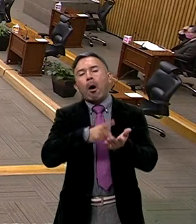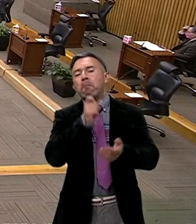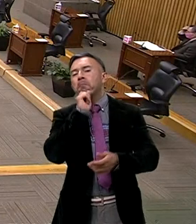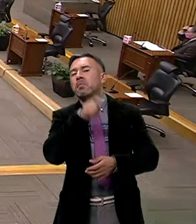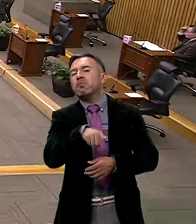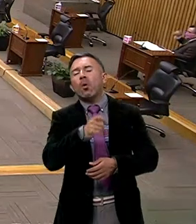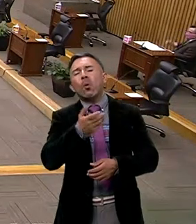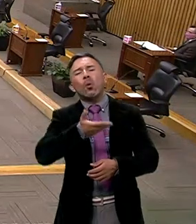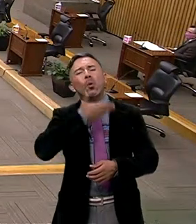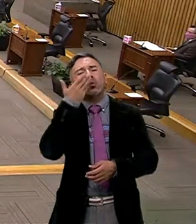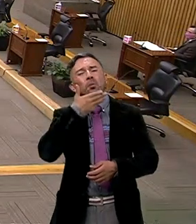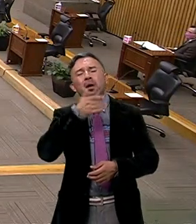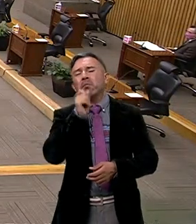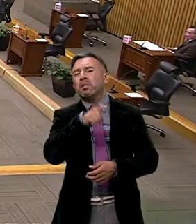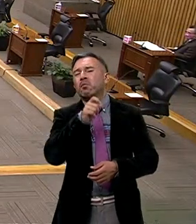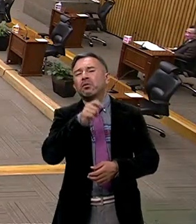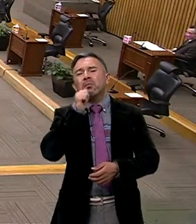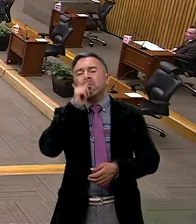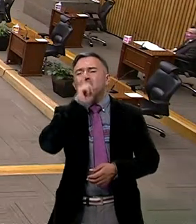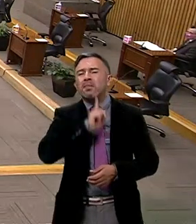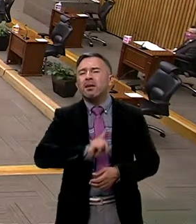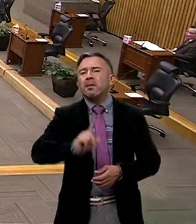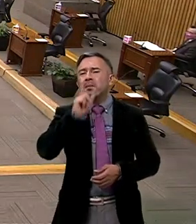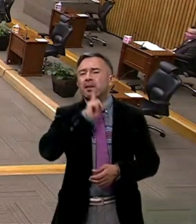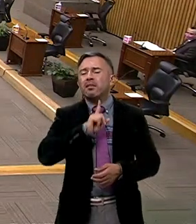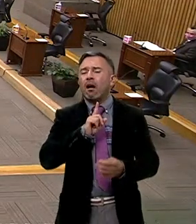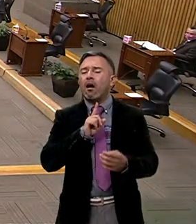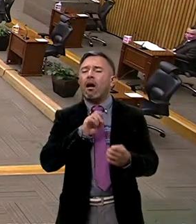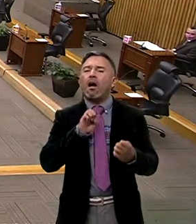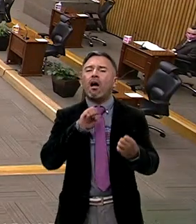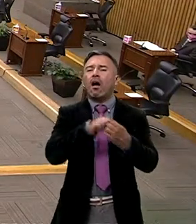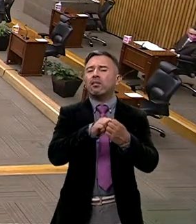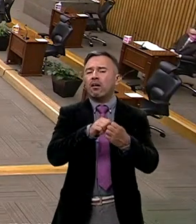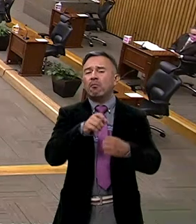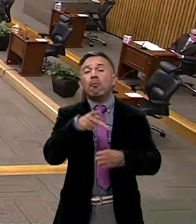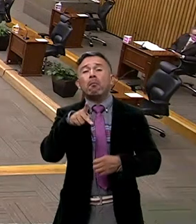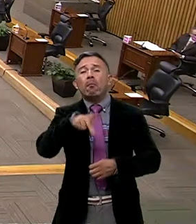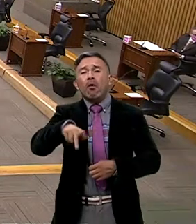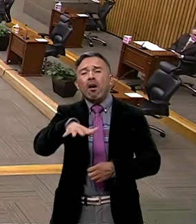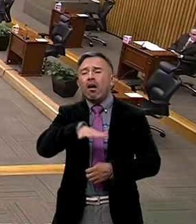como es costumbre pueden engañar al pueblo